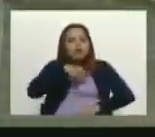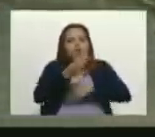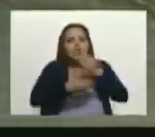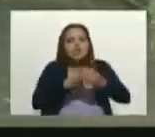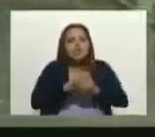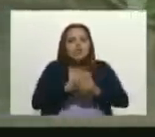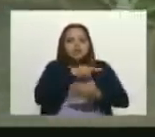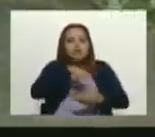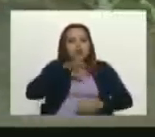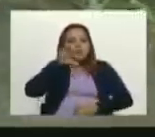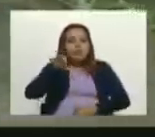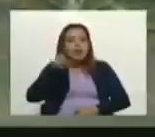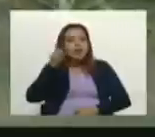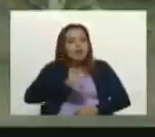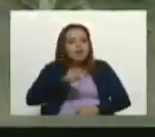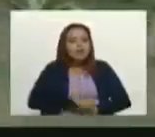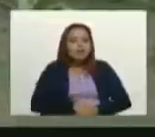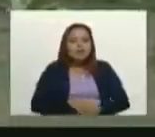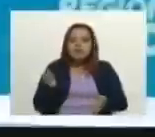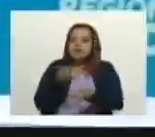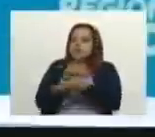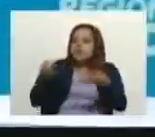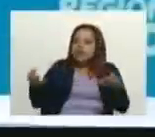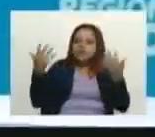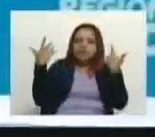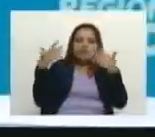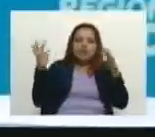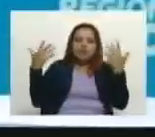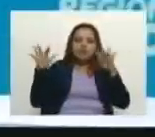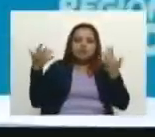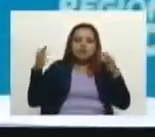país donde merece estar. Excelente, Vale.